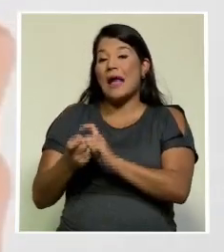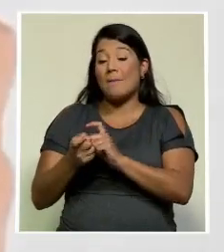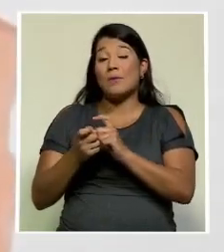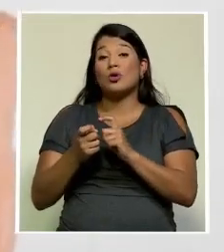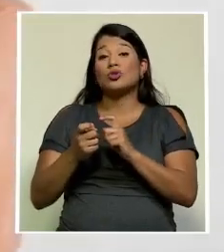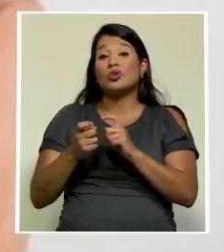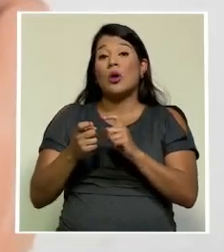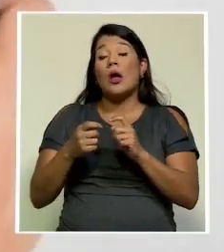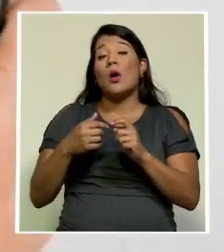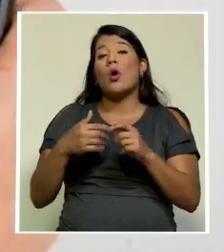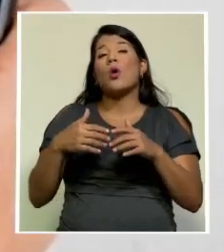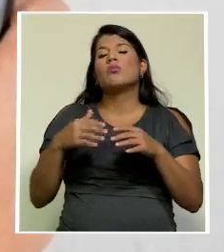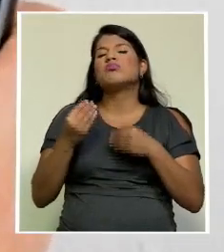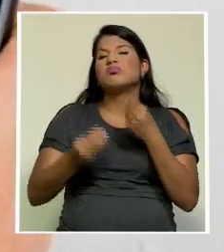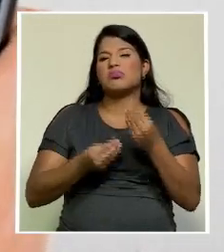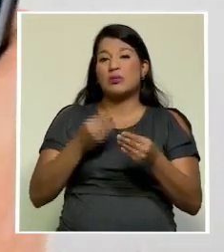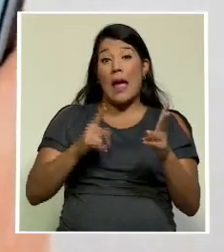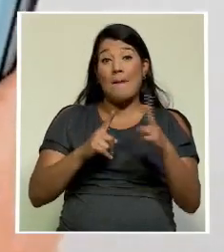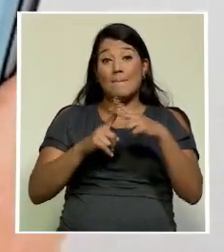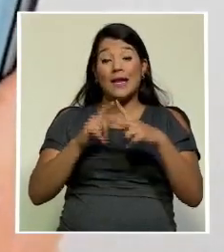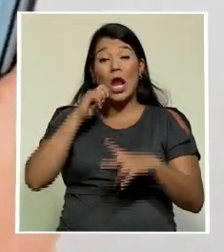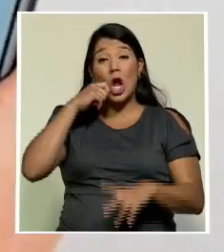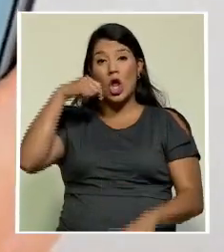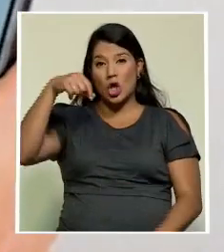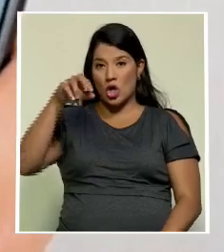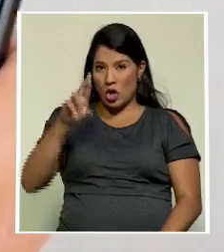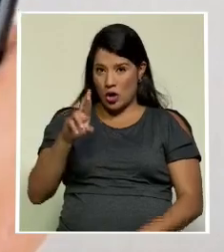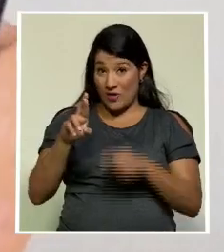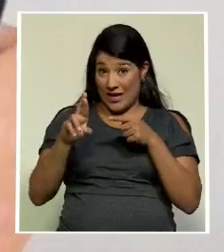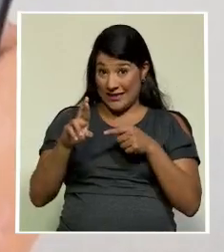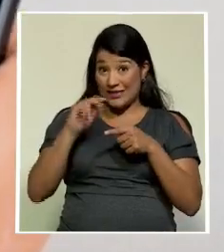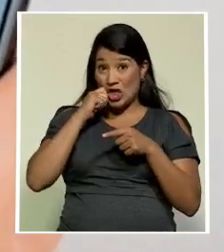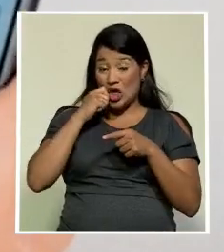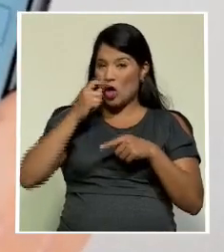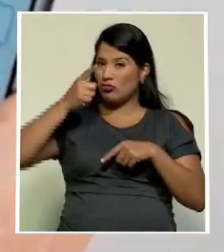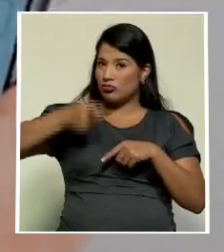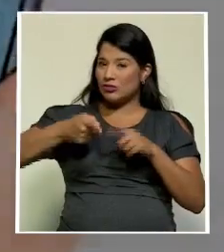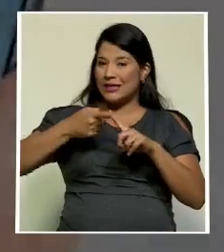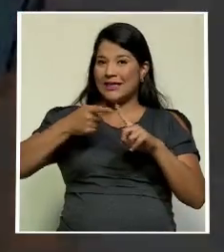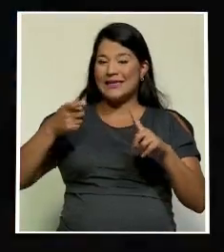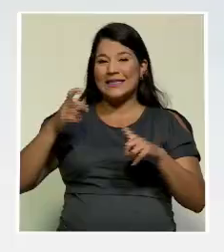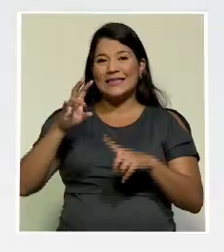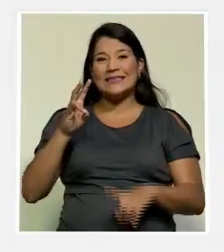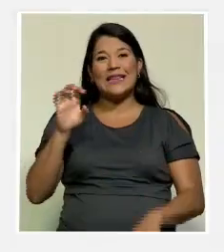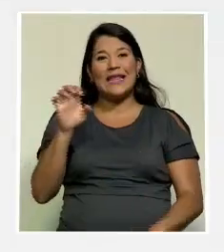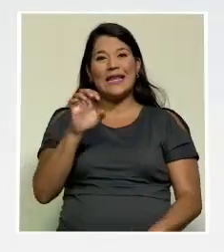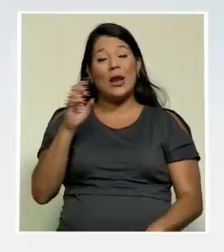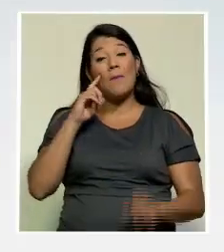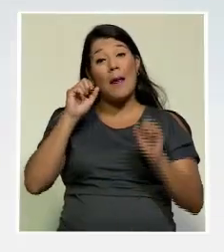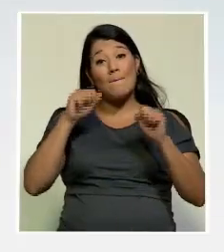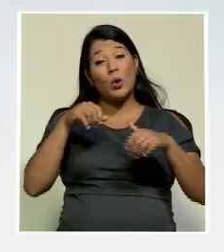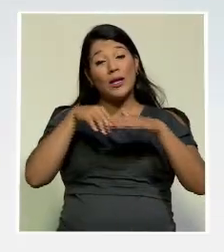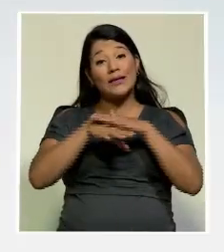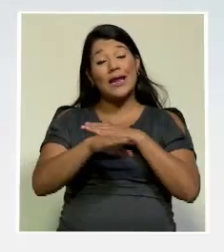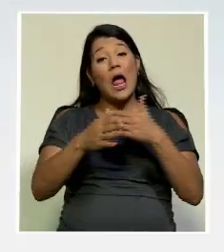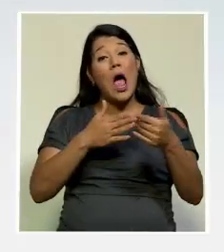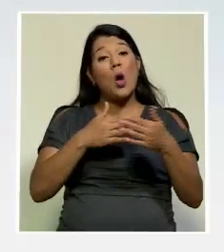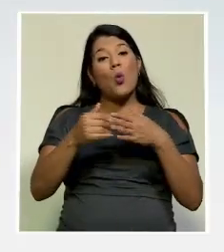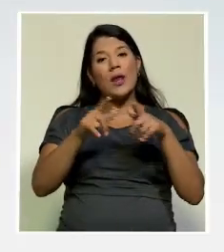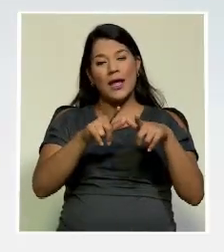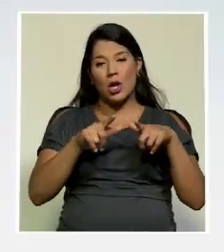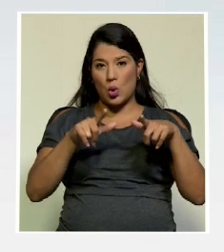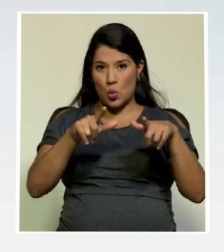del uso del código QR, el cual será obligatorio a partir del 7 de enero para ingresar a cualquier tipo de